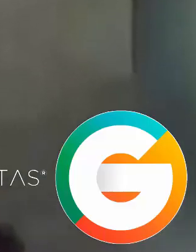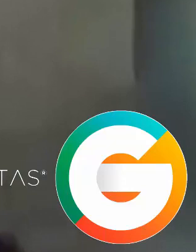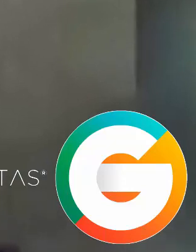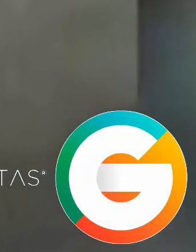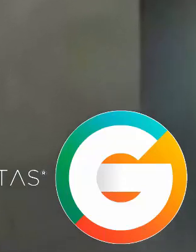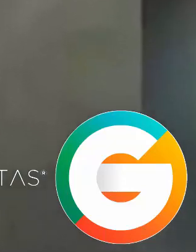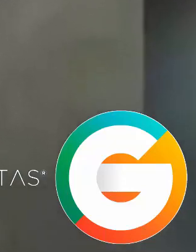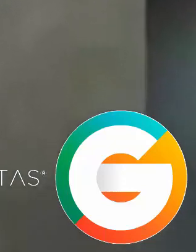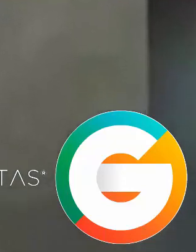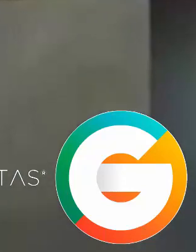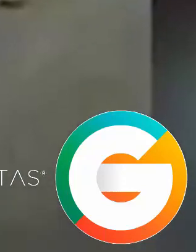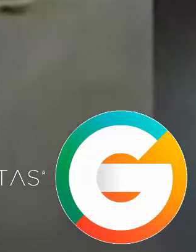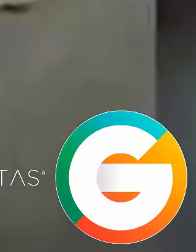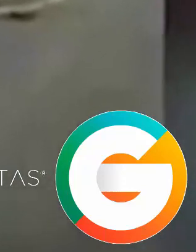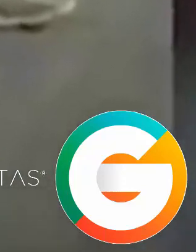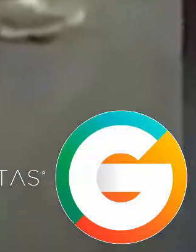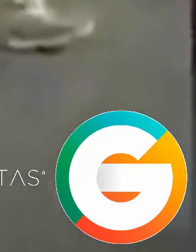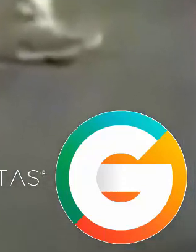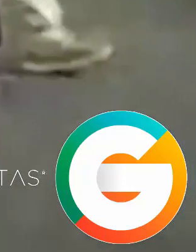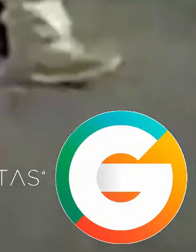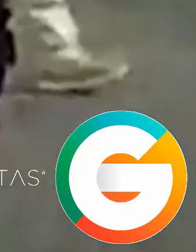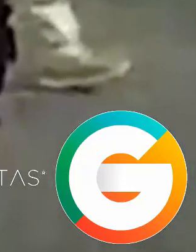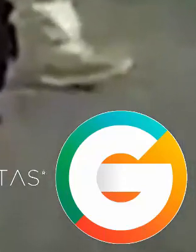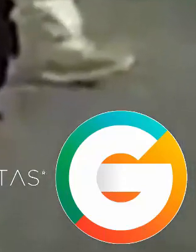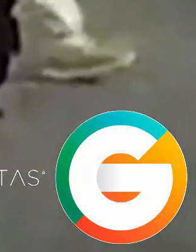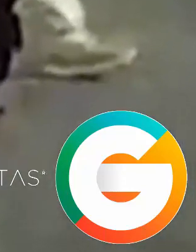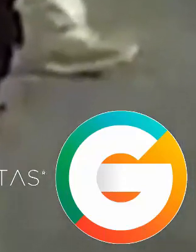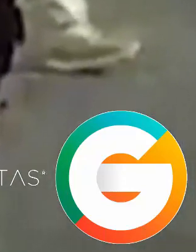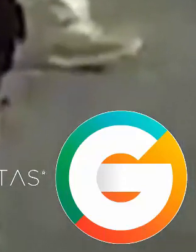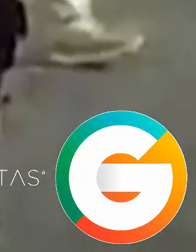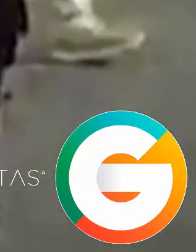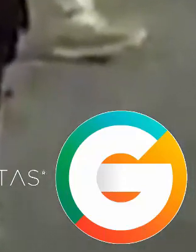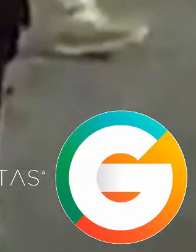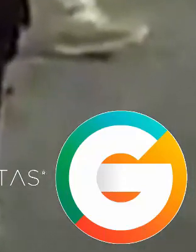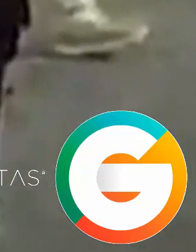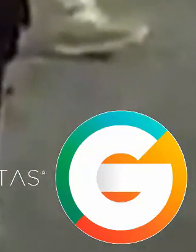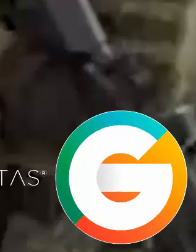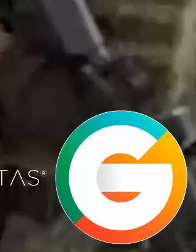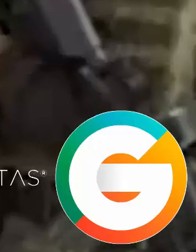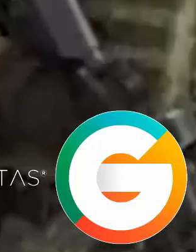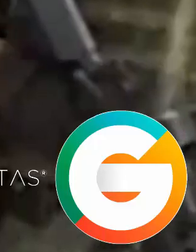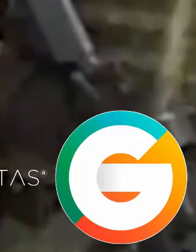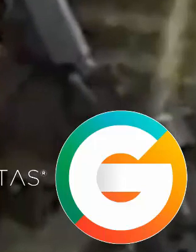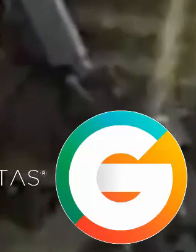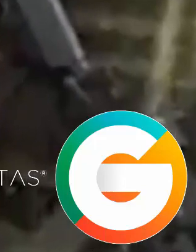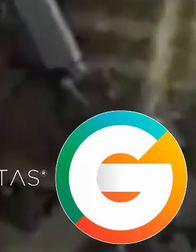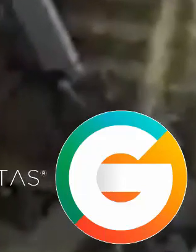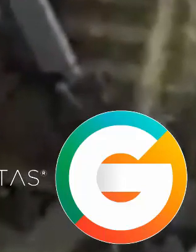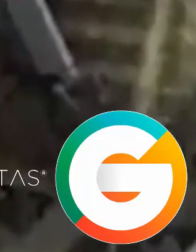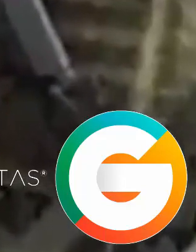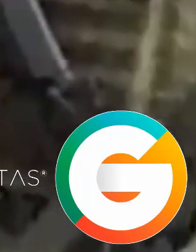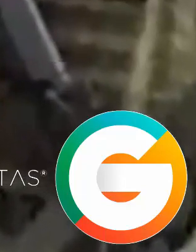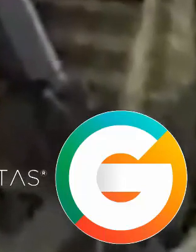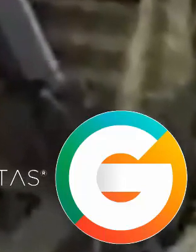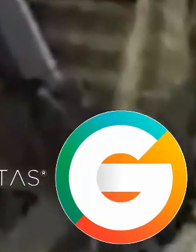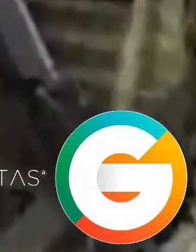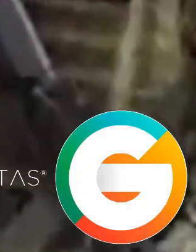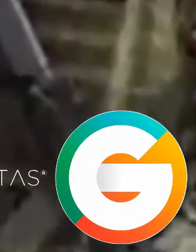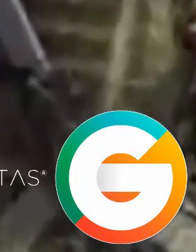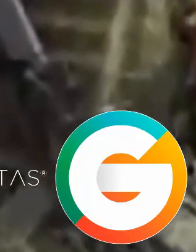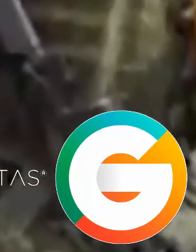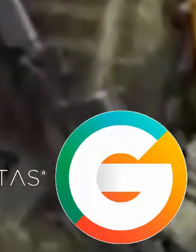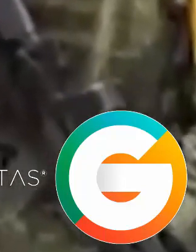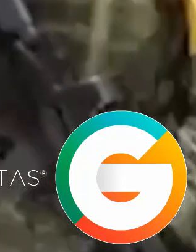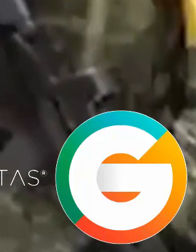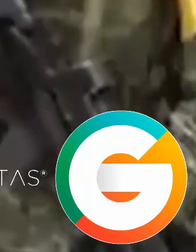delincuentes. En el evento, el gobernador realizó un reconocimiento a los policías tácticos de las fuerzas del estado y